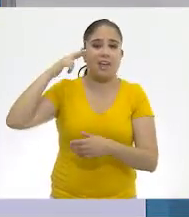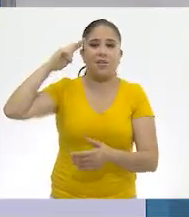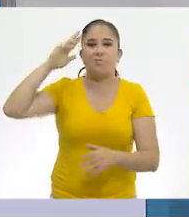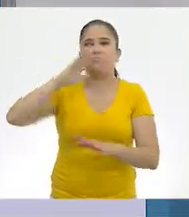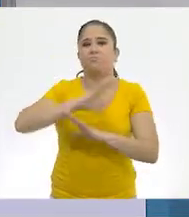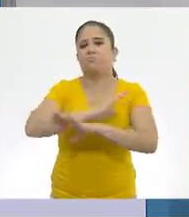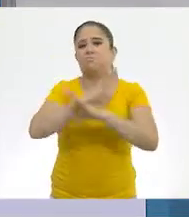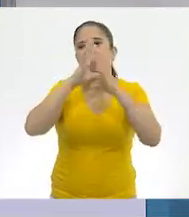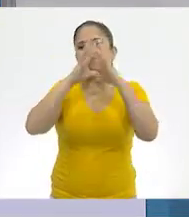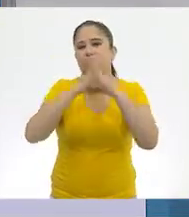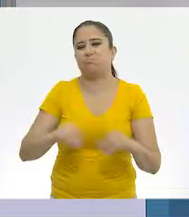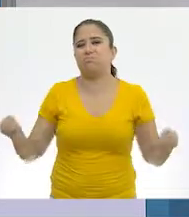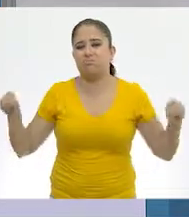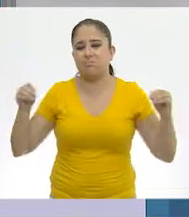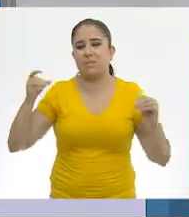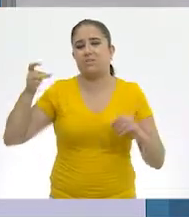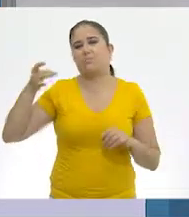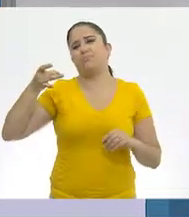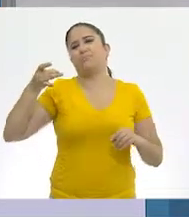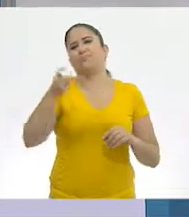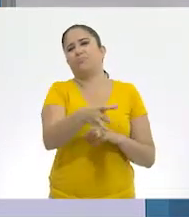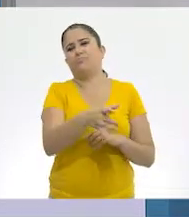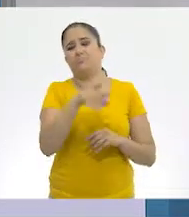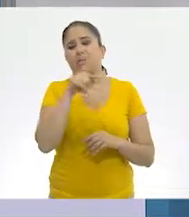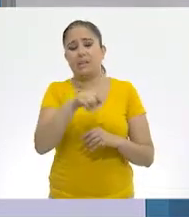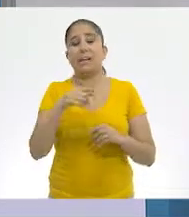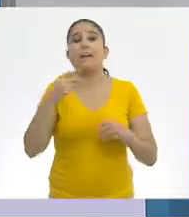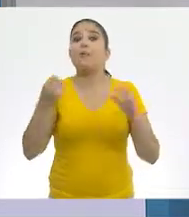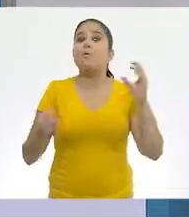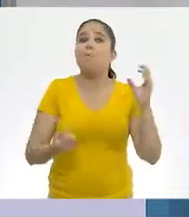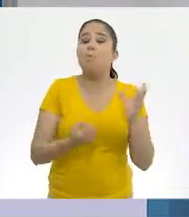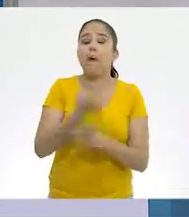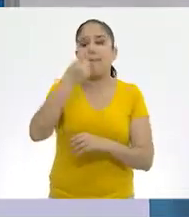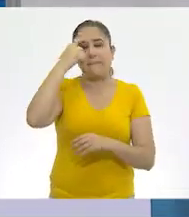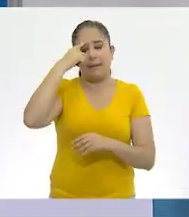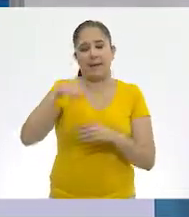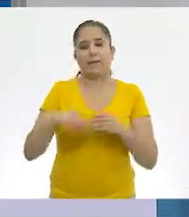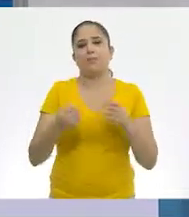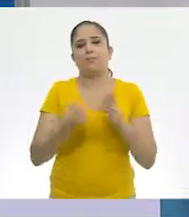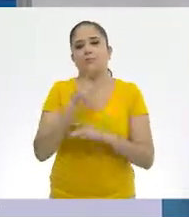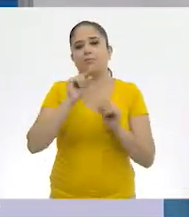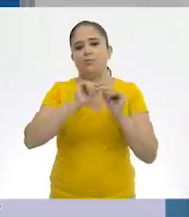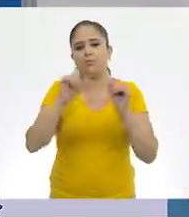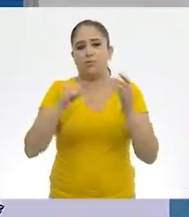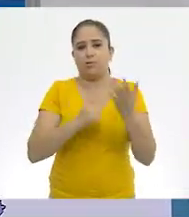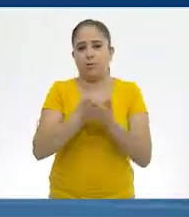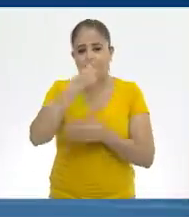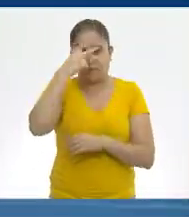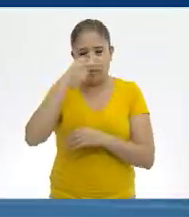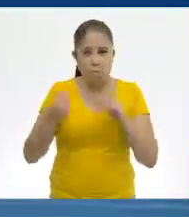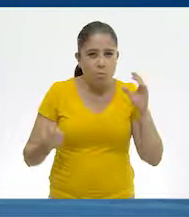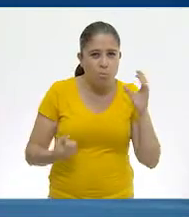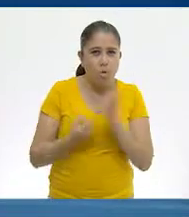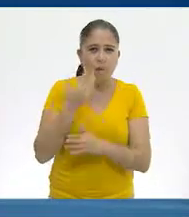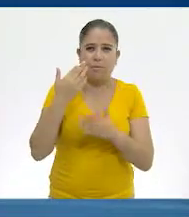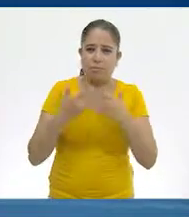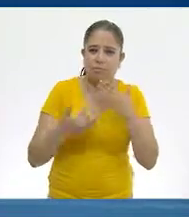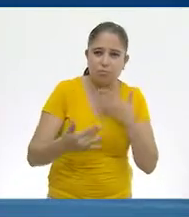de los conservadores. Con ello, comenzó una nueva etapa para la República. ¿Y entonces por